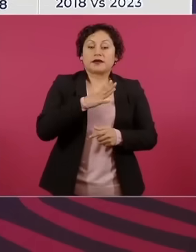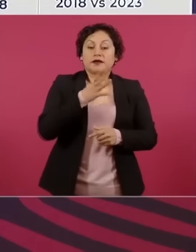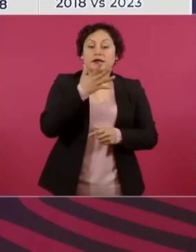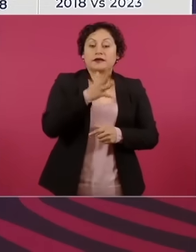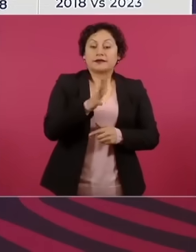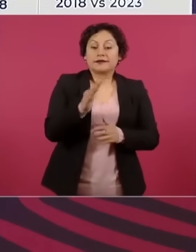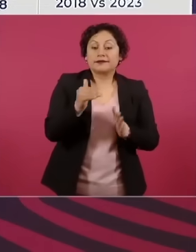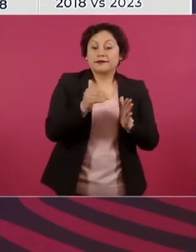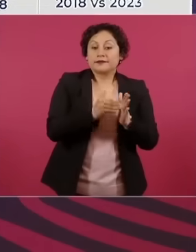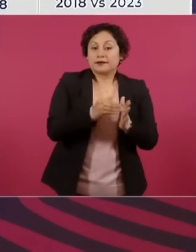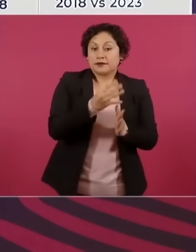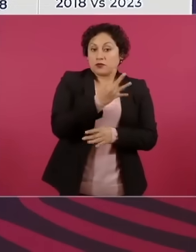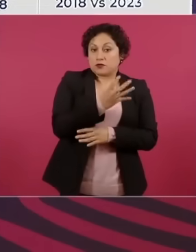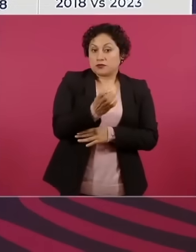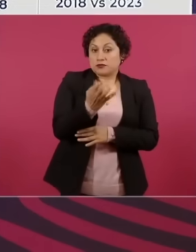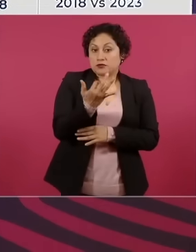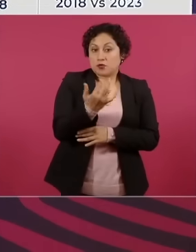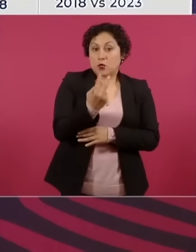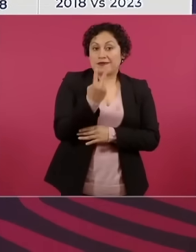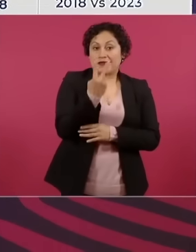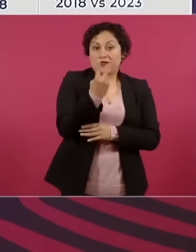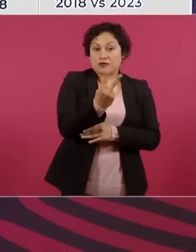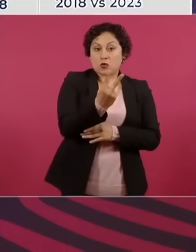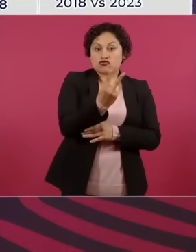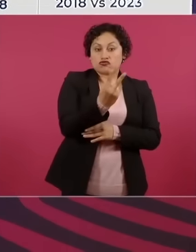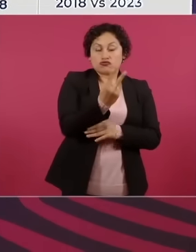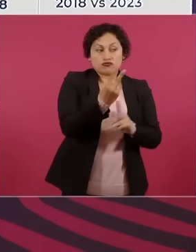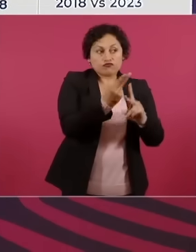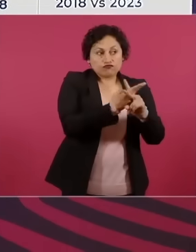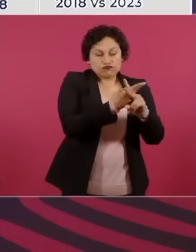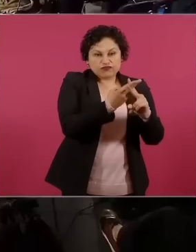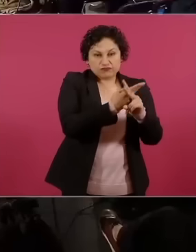10,452 homicidios? ¿Qué lleva a Calderón